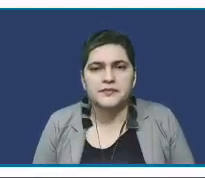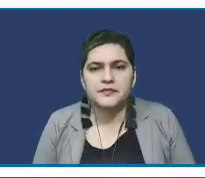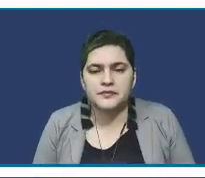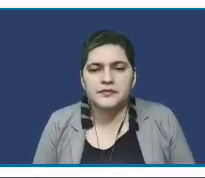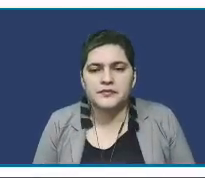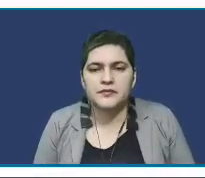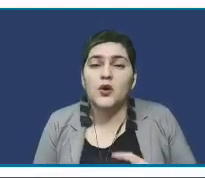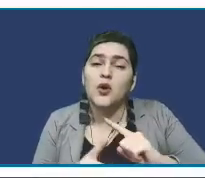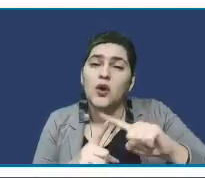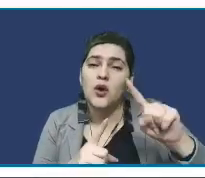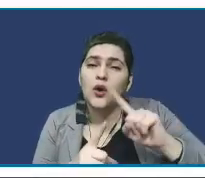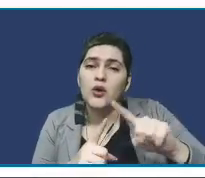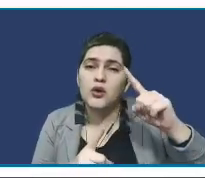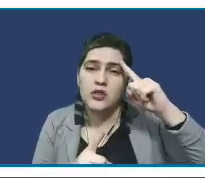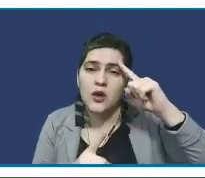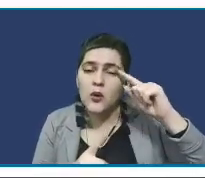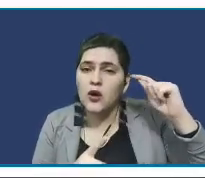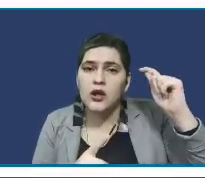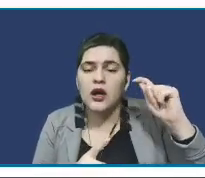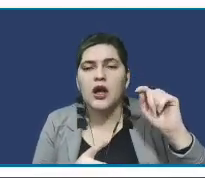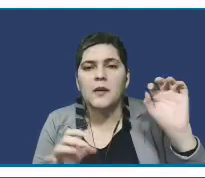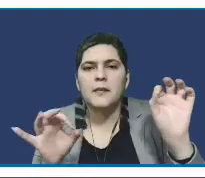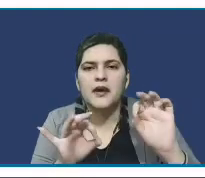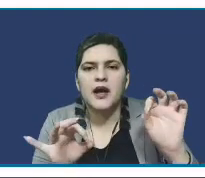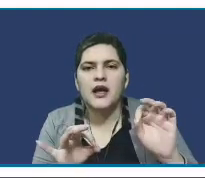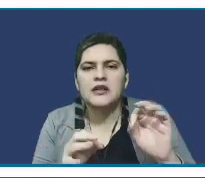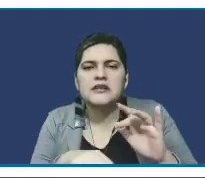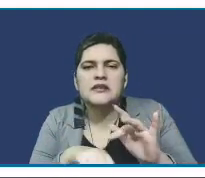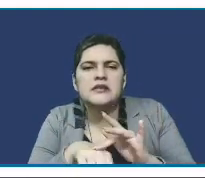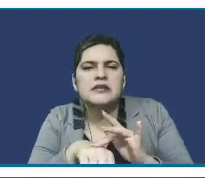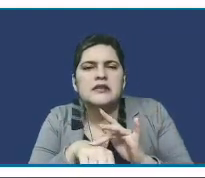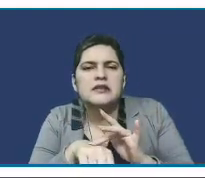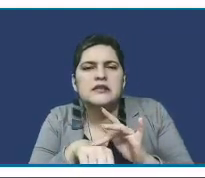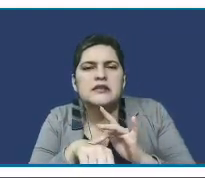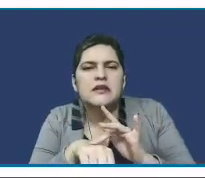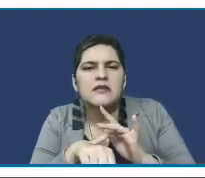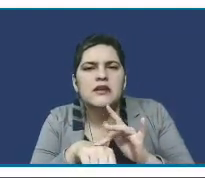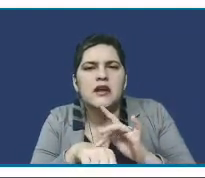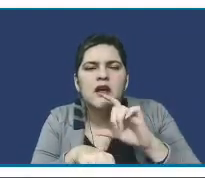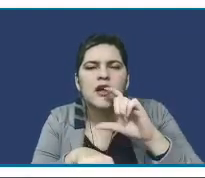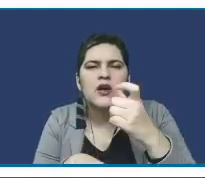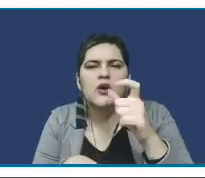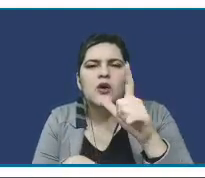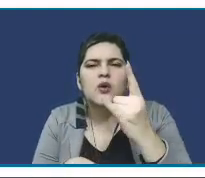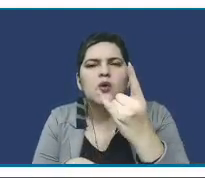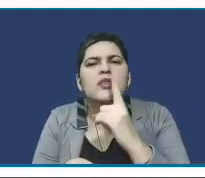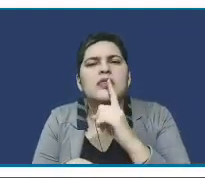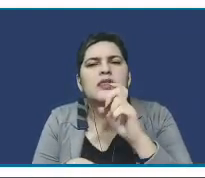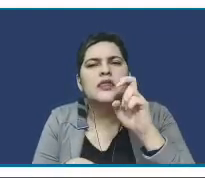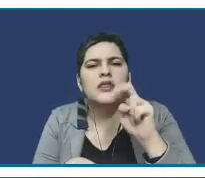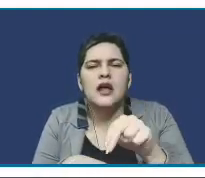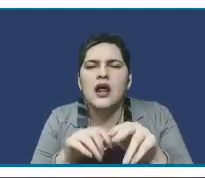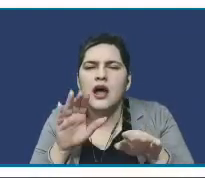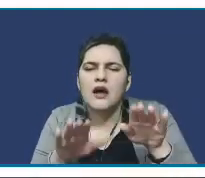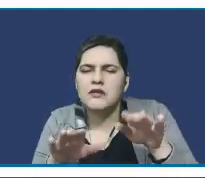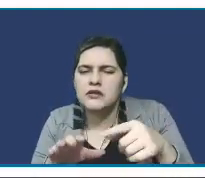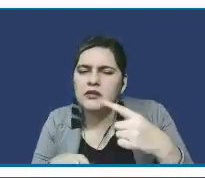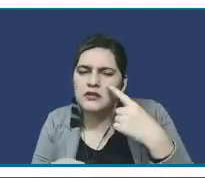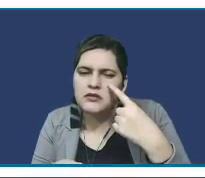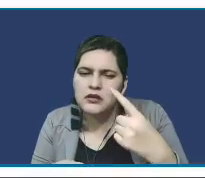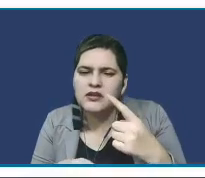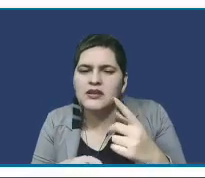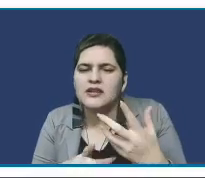la sensibilidad al gluten, ¿no es cierto? Entonces, por eso nos tenemos que preocupar de algunos alimentos y por eso ha sido tan difícil de repente dar